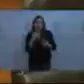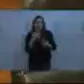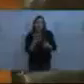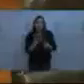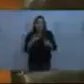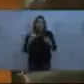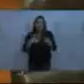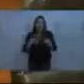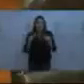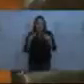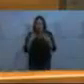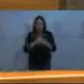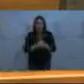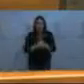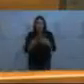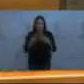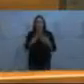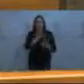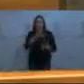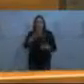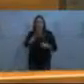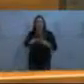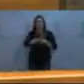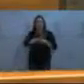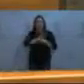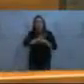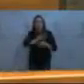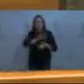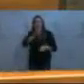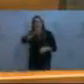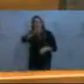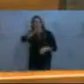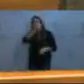gracias. Gracias, señor consejero. Señor Suárez, tiene la palabra.